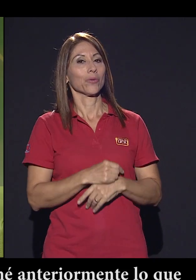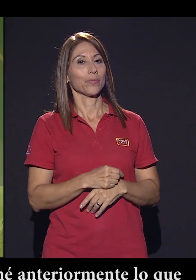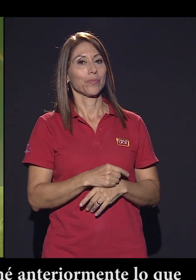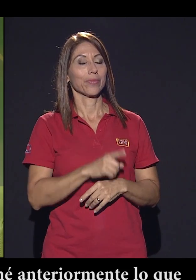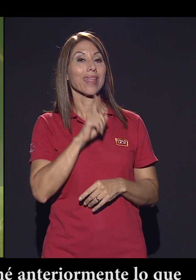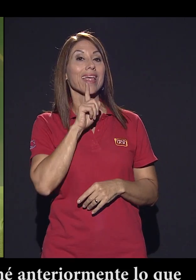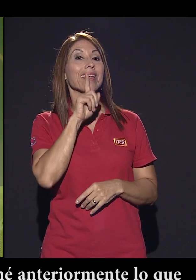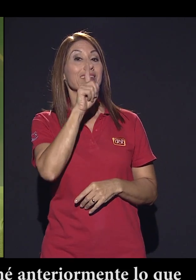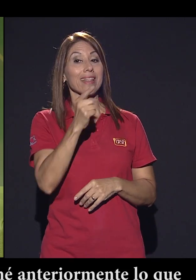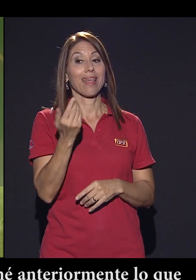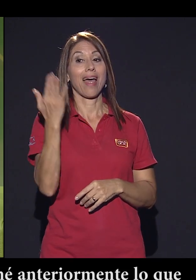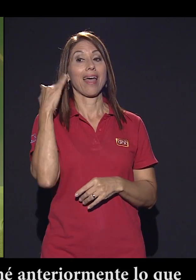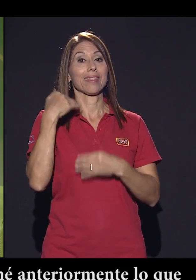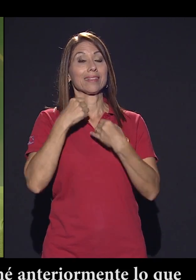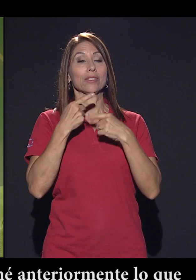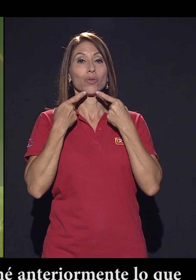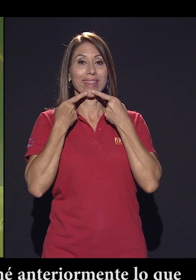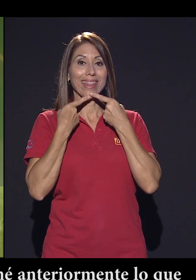decreto